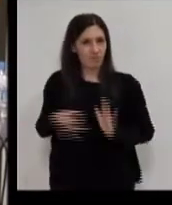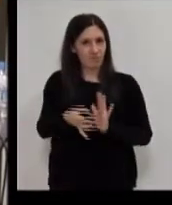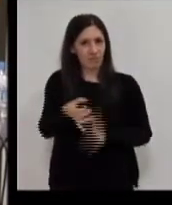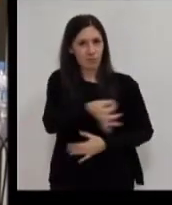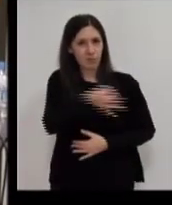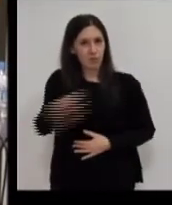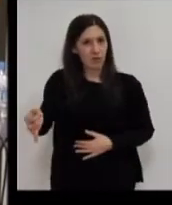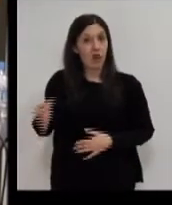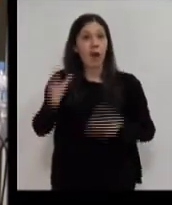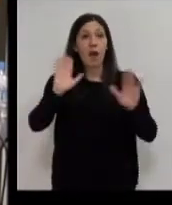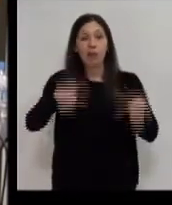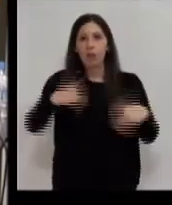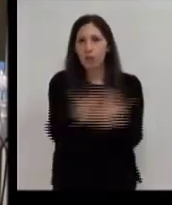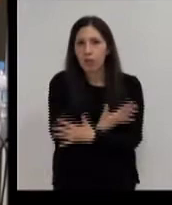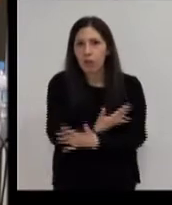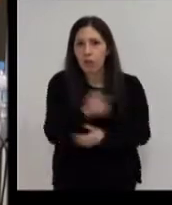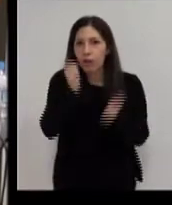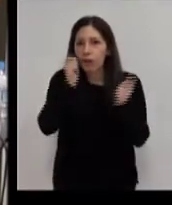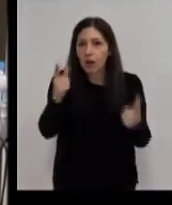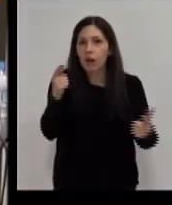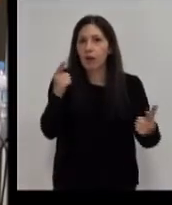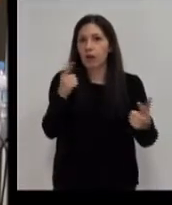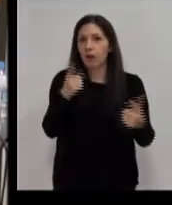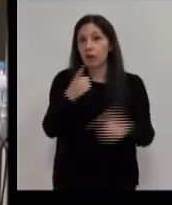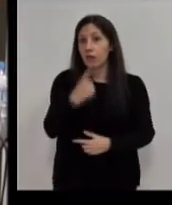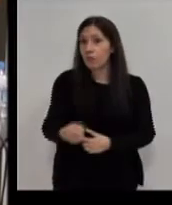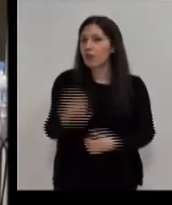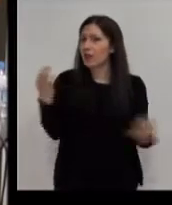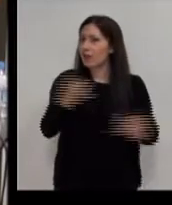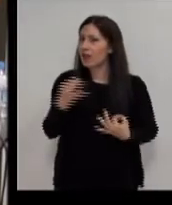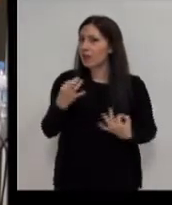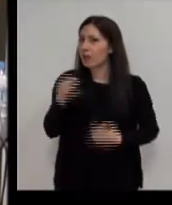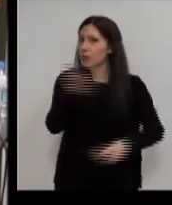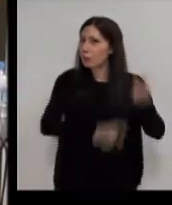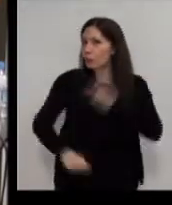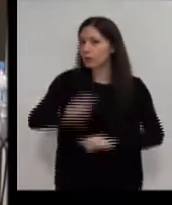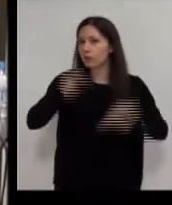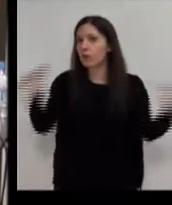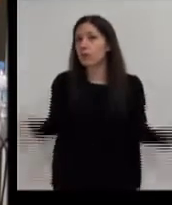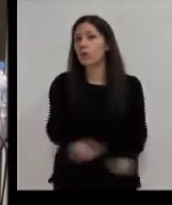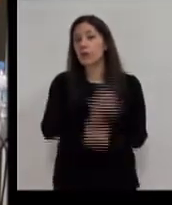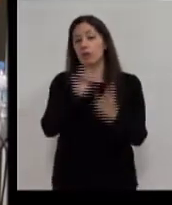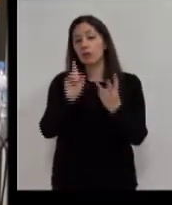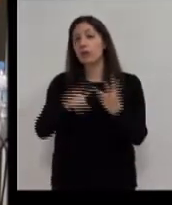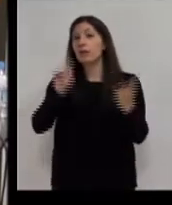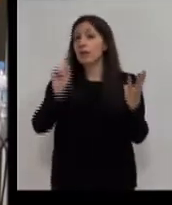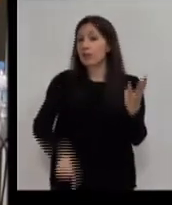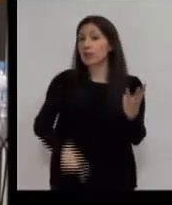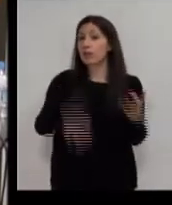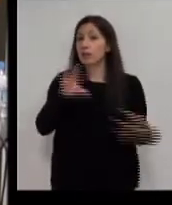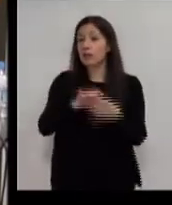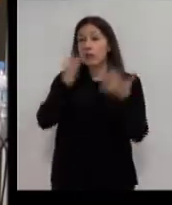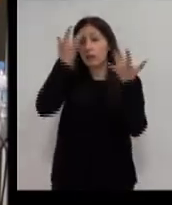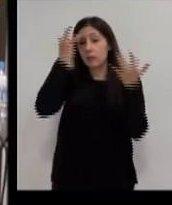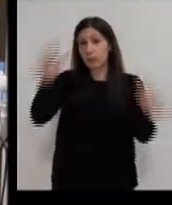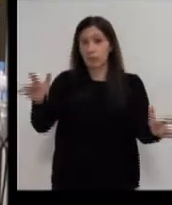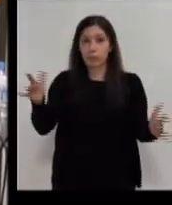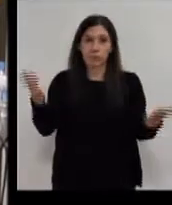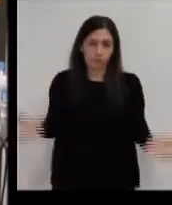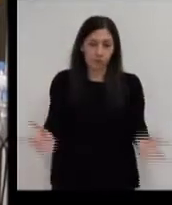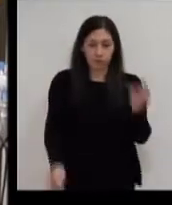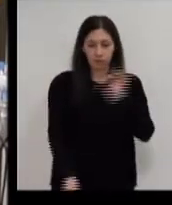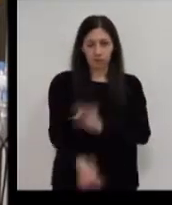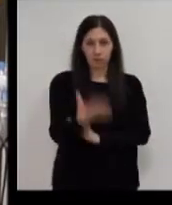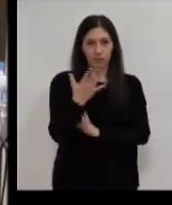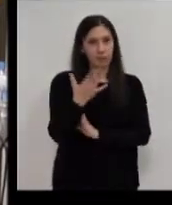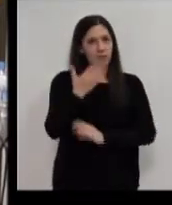hotel perfecto y que tienen muchísimas dificultades que tienen que mejorar. Y por otro lado, también el tema de la